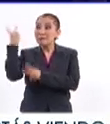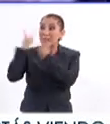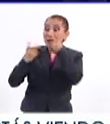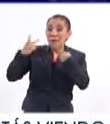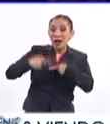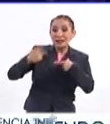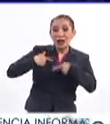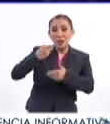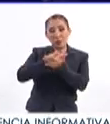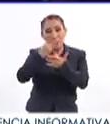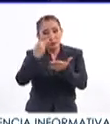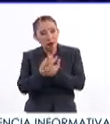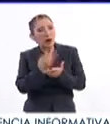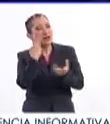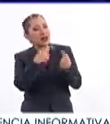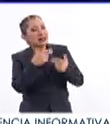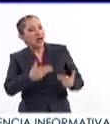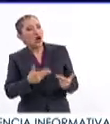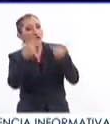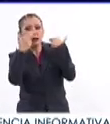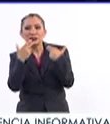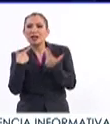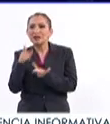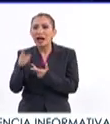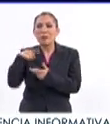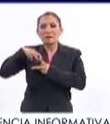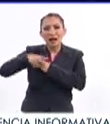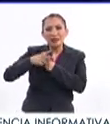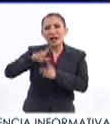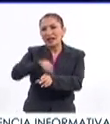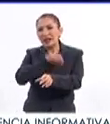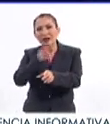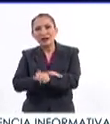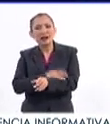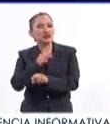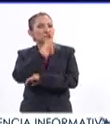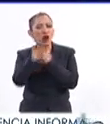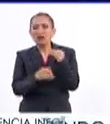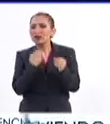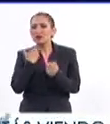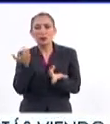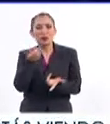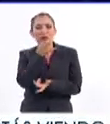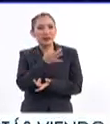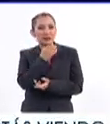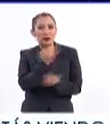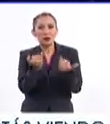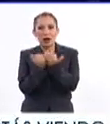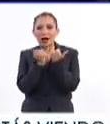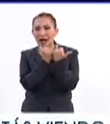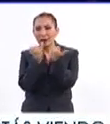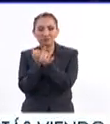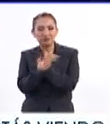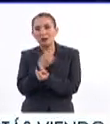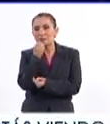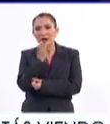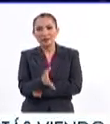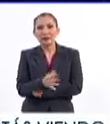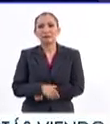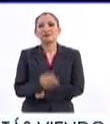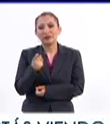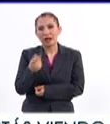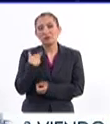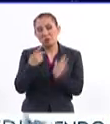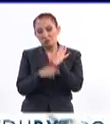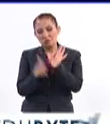gente de premios, bajaba la gente de negocios, bajaba la de mecánica, eléctrica, pero todos estamos celebrando por igual. Entonces estuvo súper padre, que